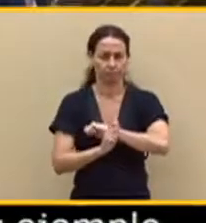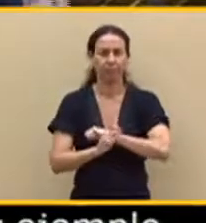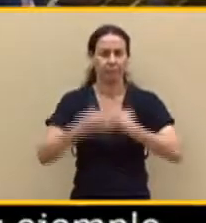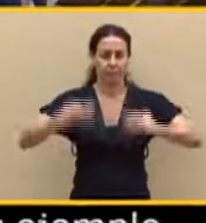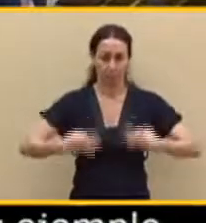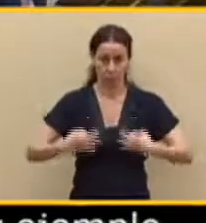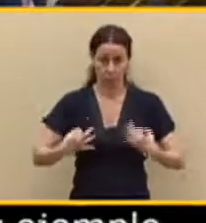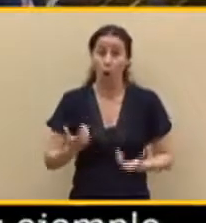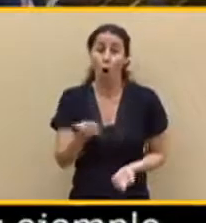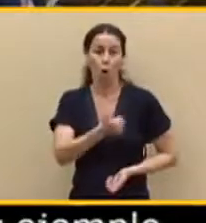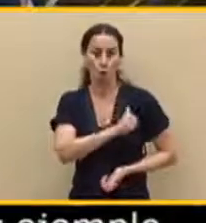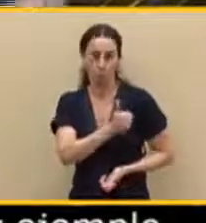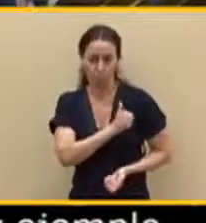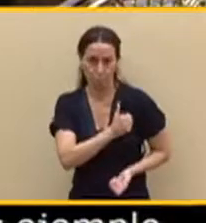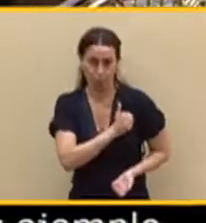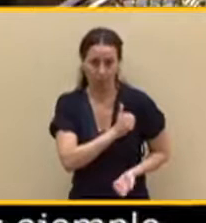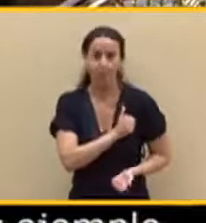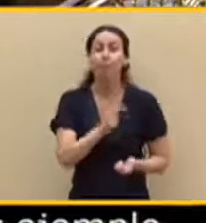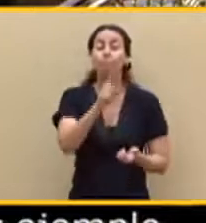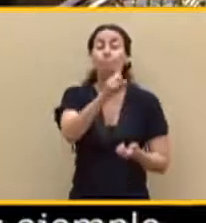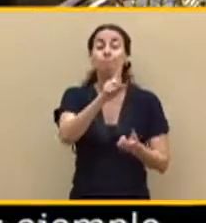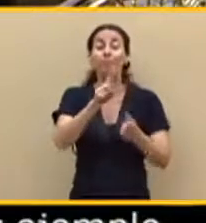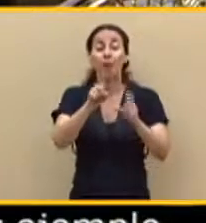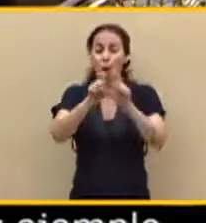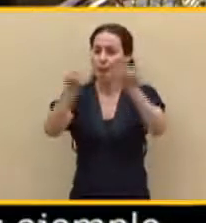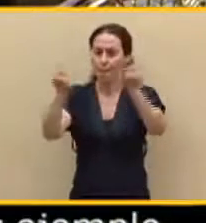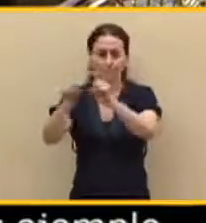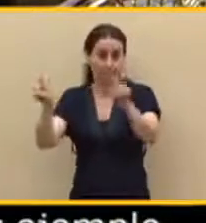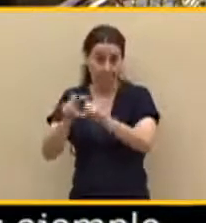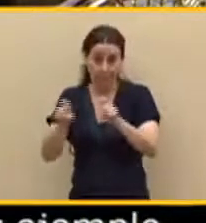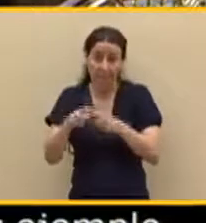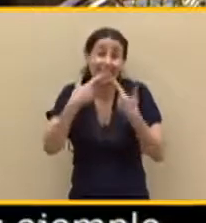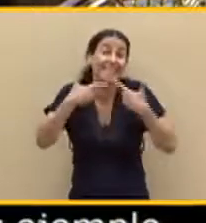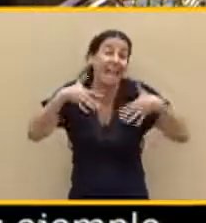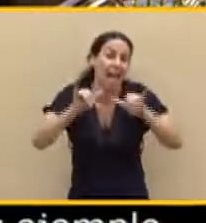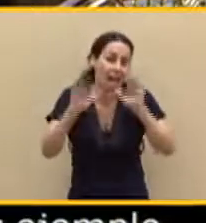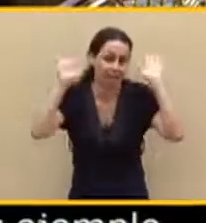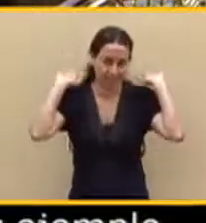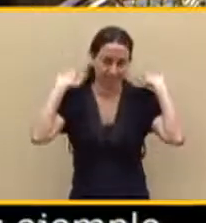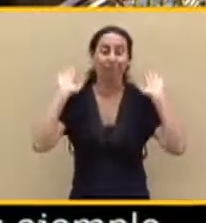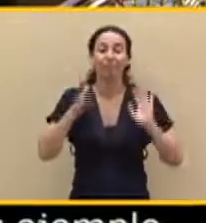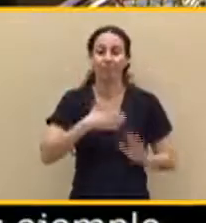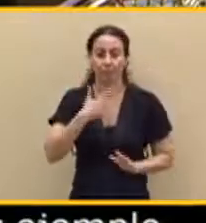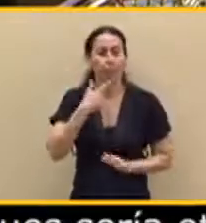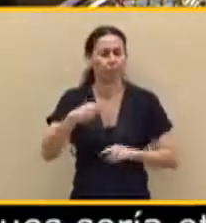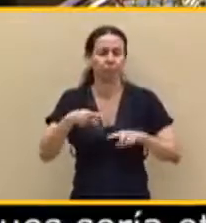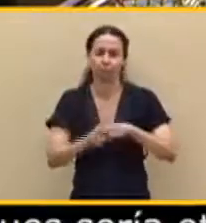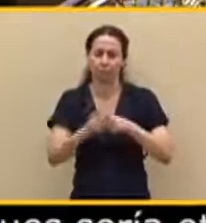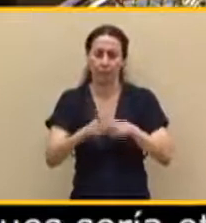conforma con sus empresas satélites, si es que existiera, ¿verdad, señorías?, pues sería otro excelente mecanismo de